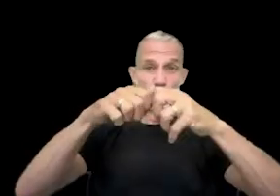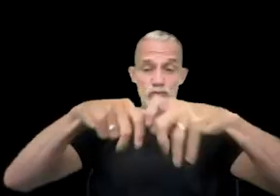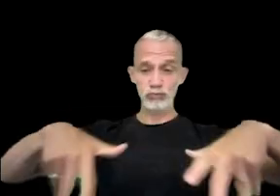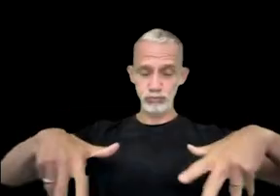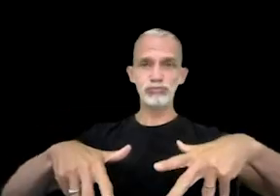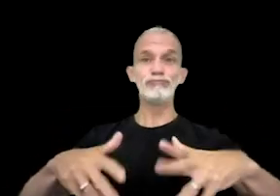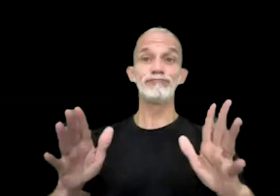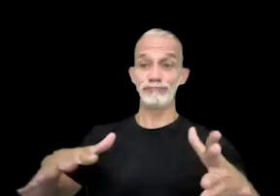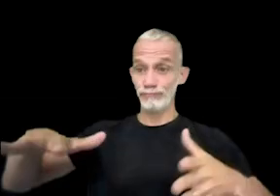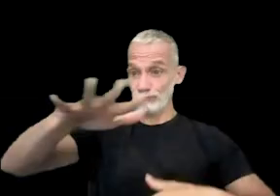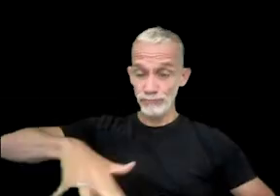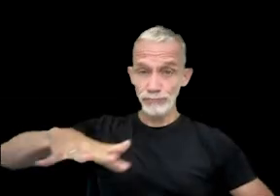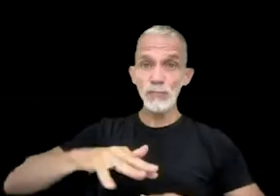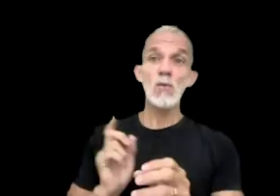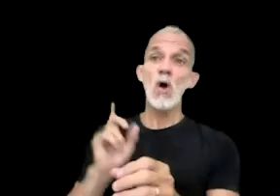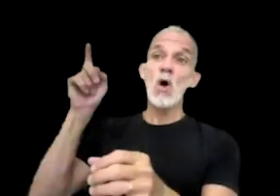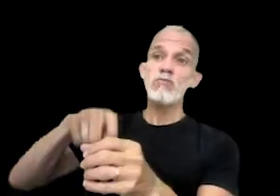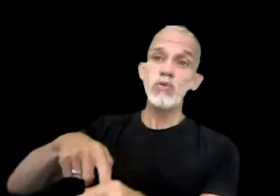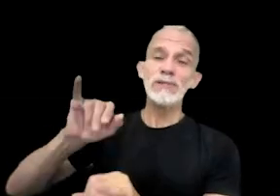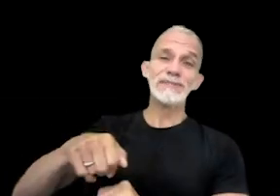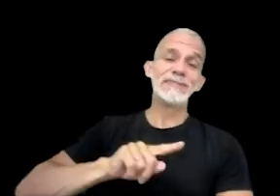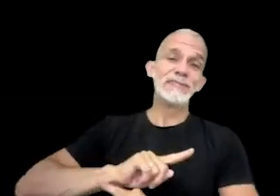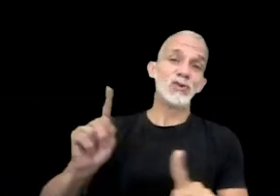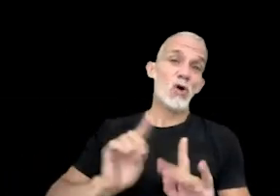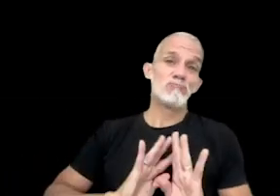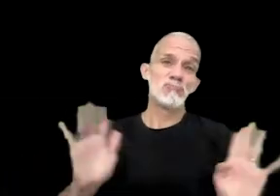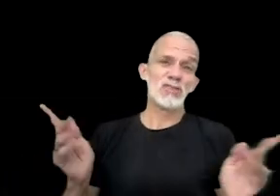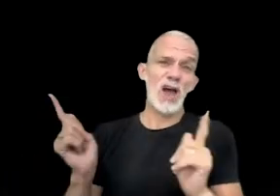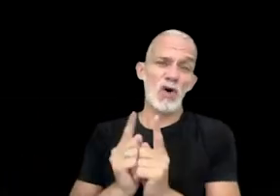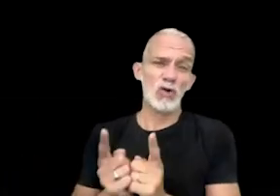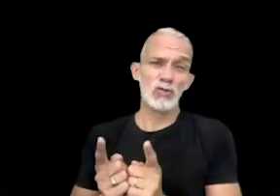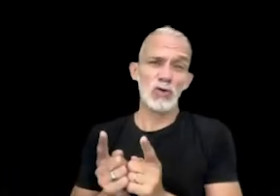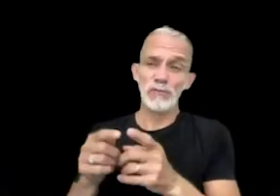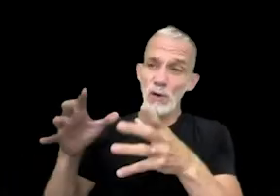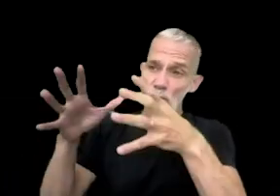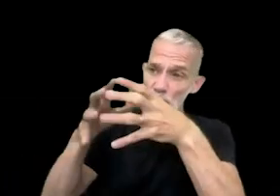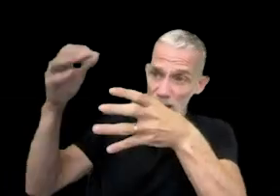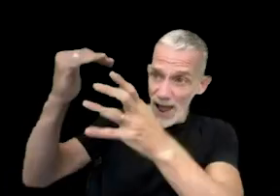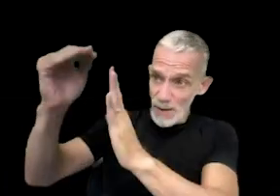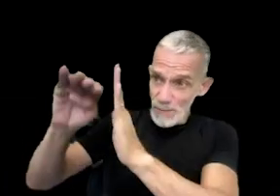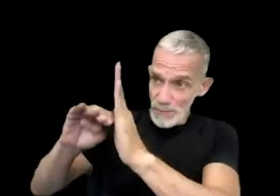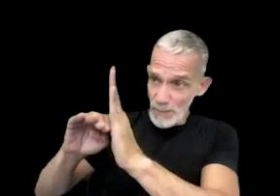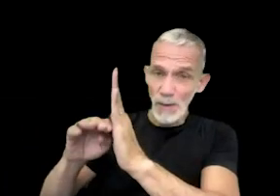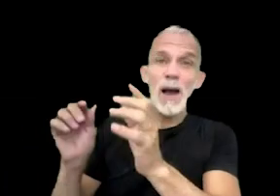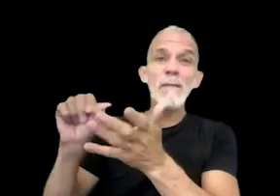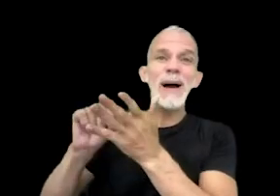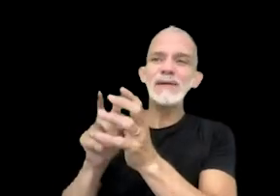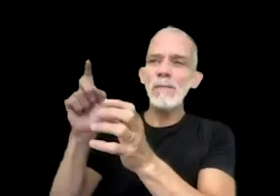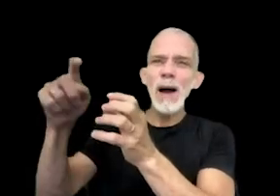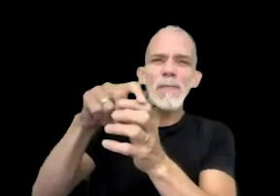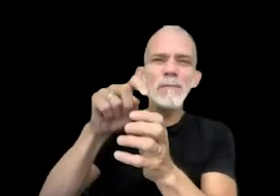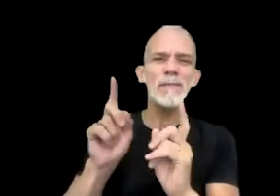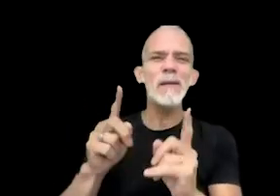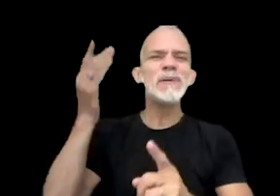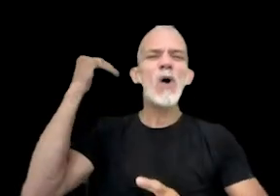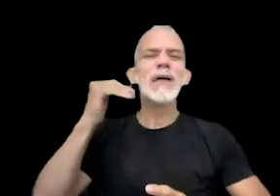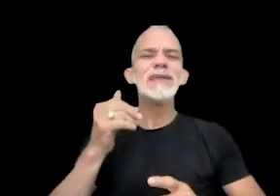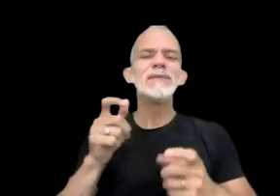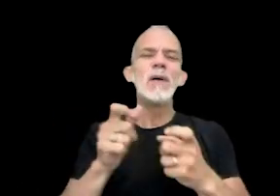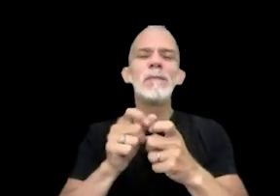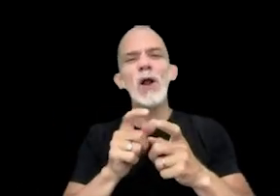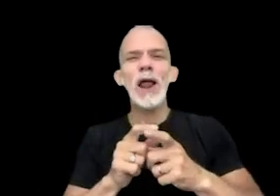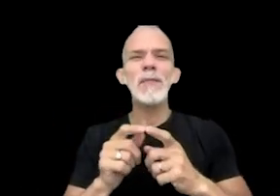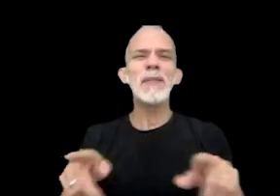jurisdicción dice, adhiero o no adhiero a esta mecánica. Y como en el programa de Roberto Galán, que se juntaban